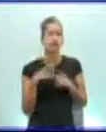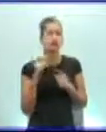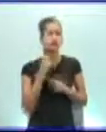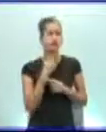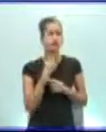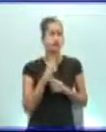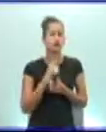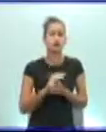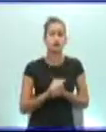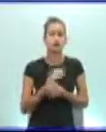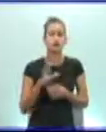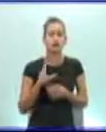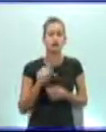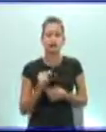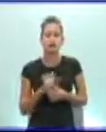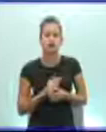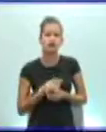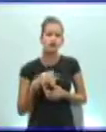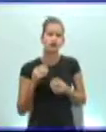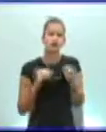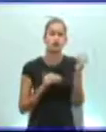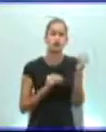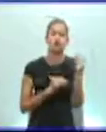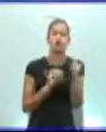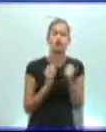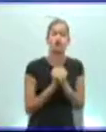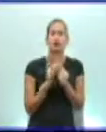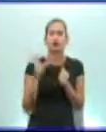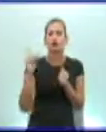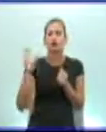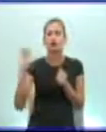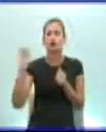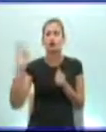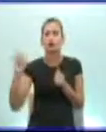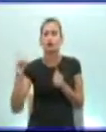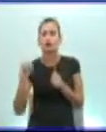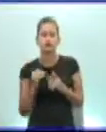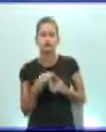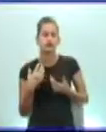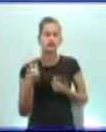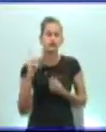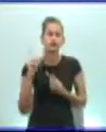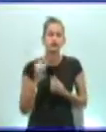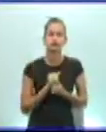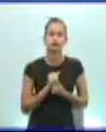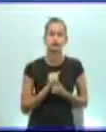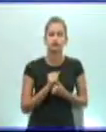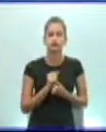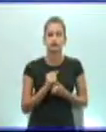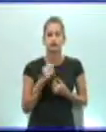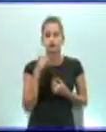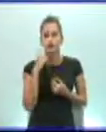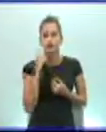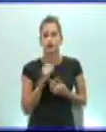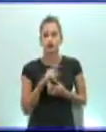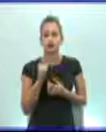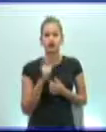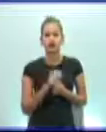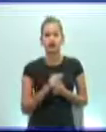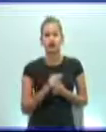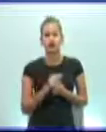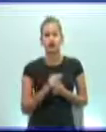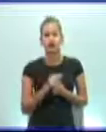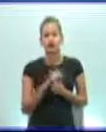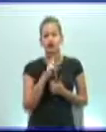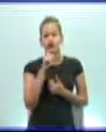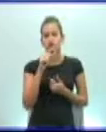de, en este caso, el dominio, por ejemplo, de una expresión que contiene raíces de índice par, ¿sí? Que la cantidad subradicando debe ser mayor